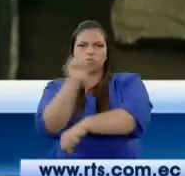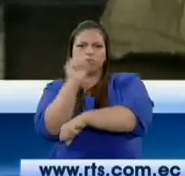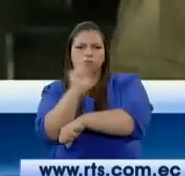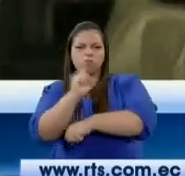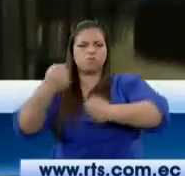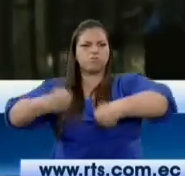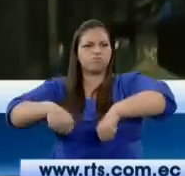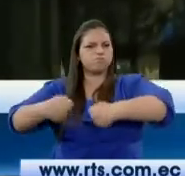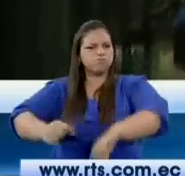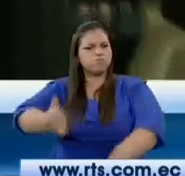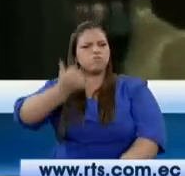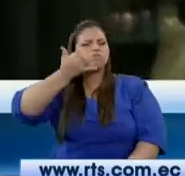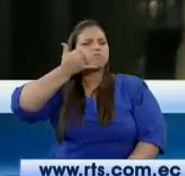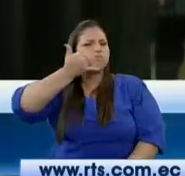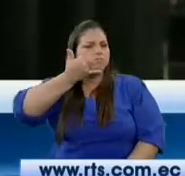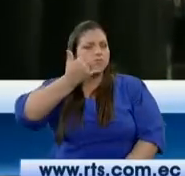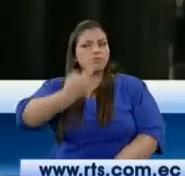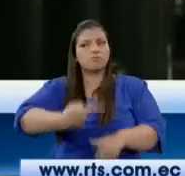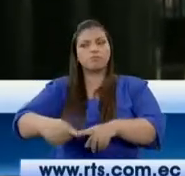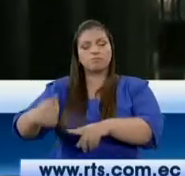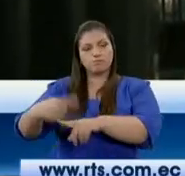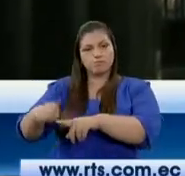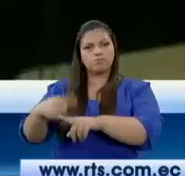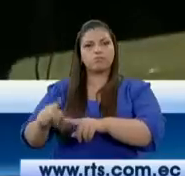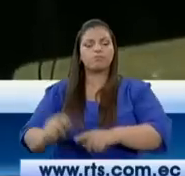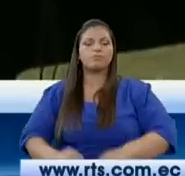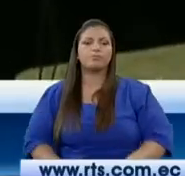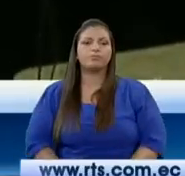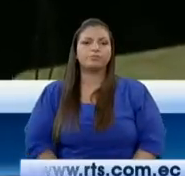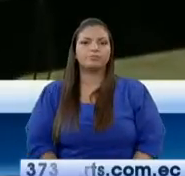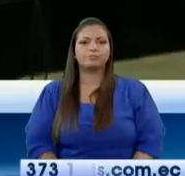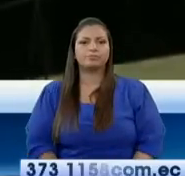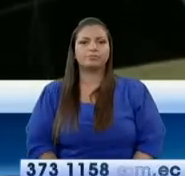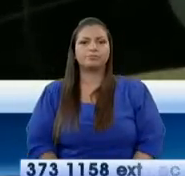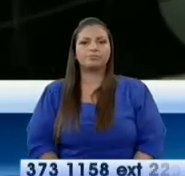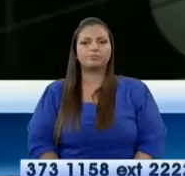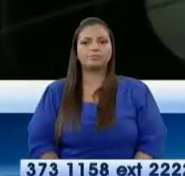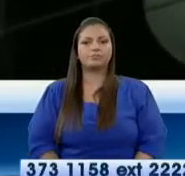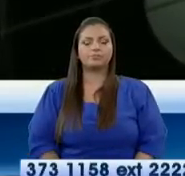celulares utilizados para el cometimiento de estos delitos.